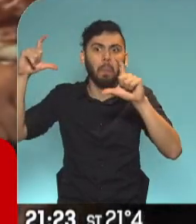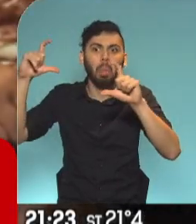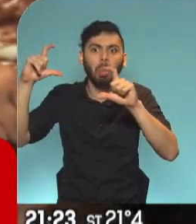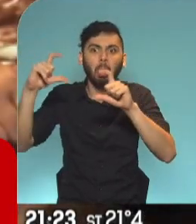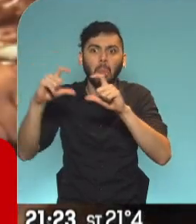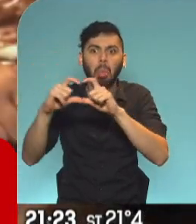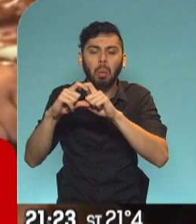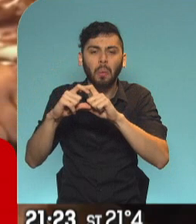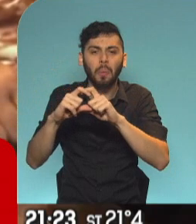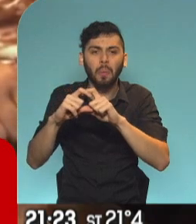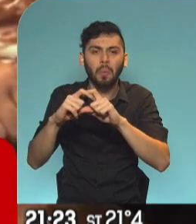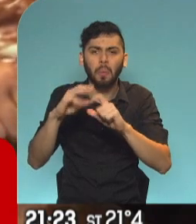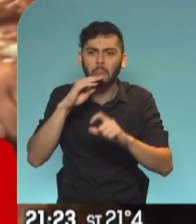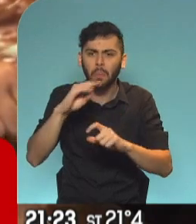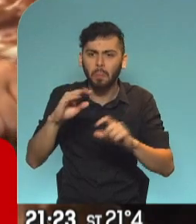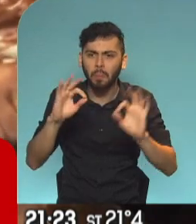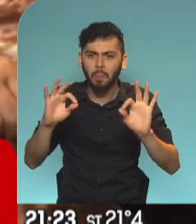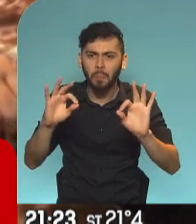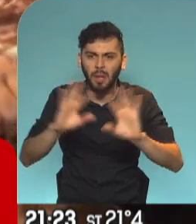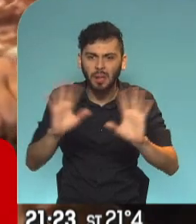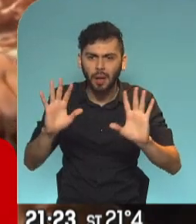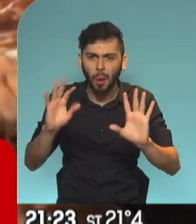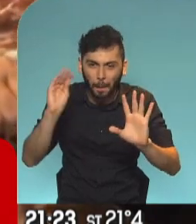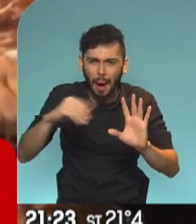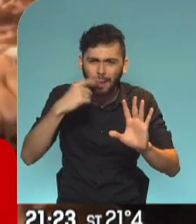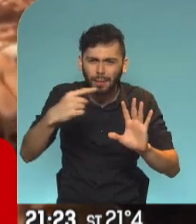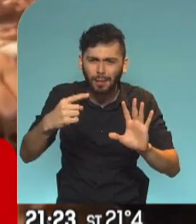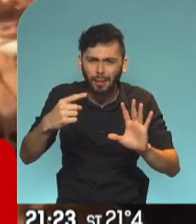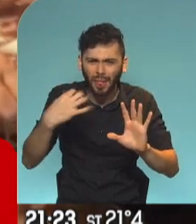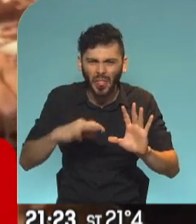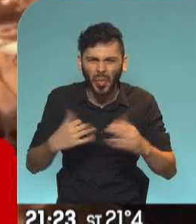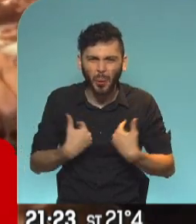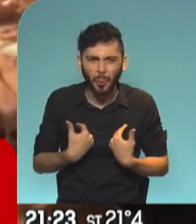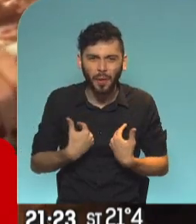estas palabras humildes o no? ¿O hay que decir algo más? ¿Hay que decir algo más?